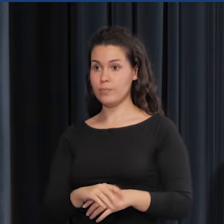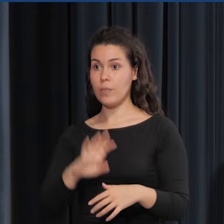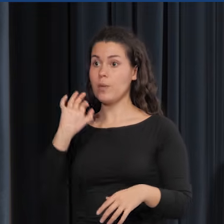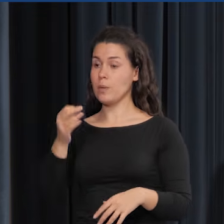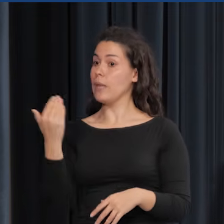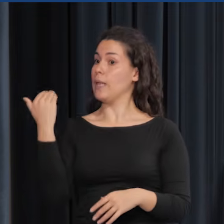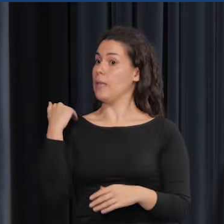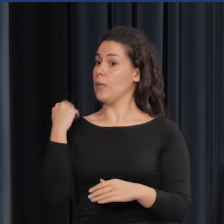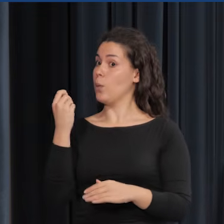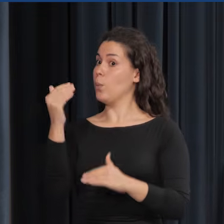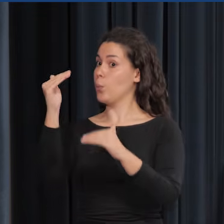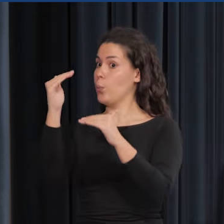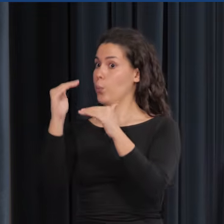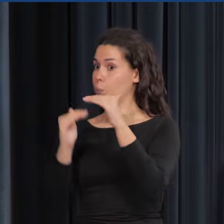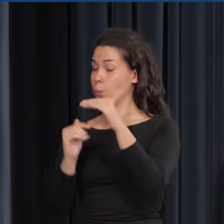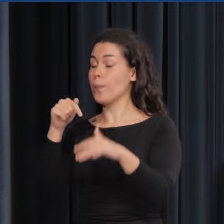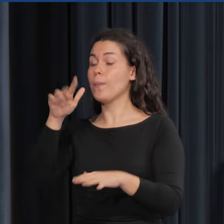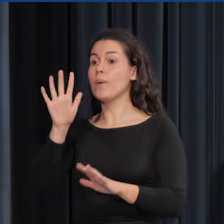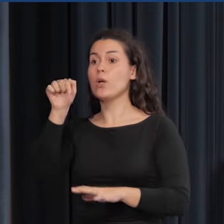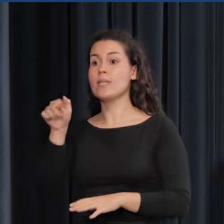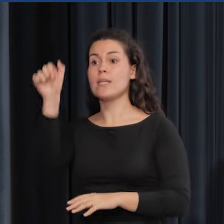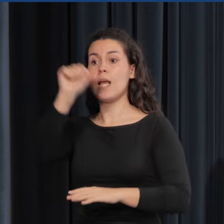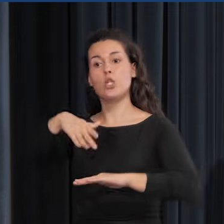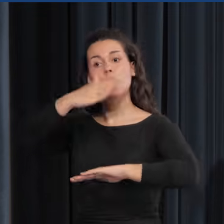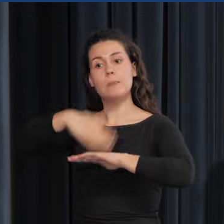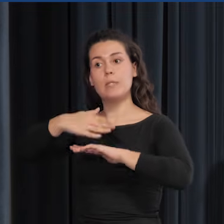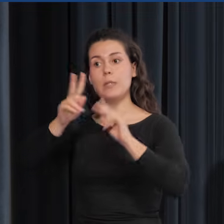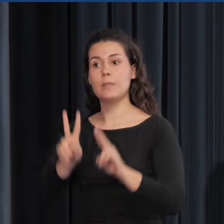entrar en vigor a partir de diciembre de este año, por ejemplo.